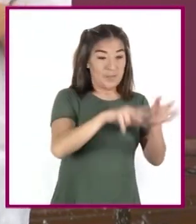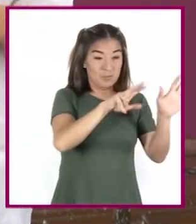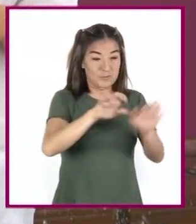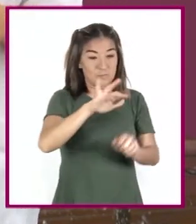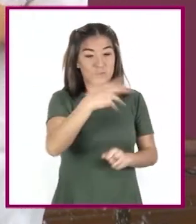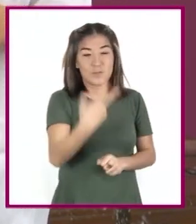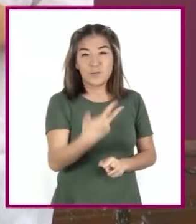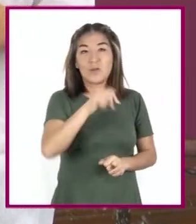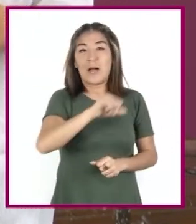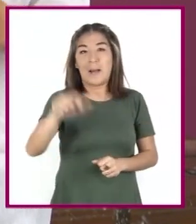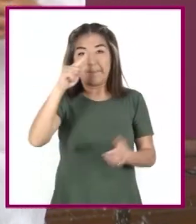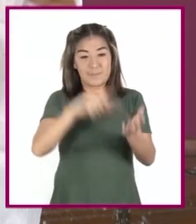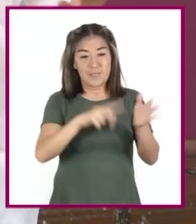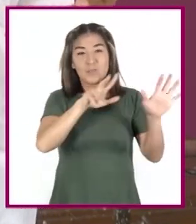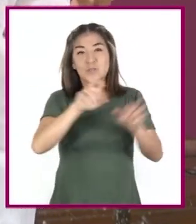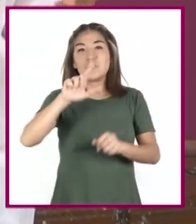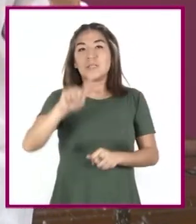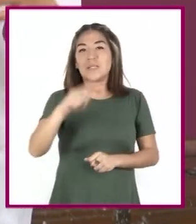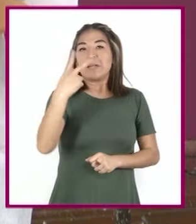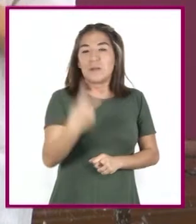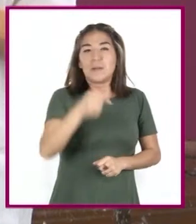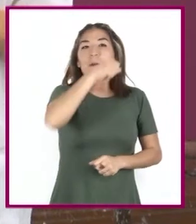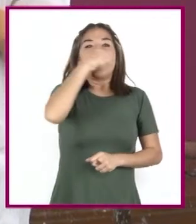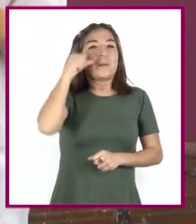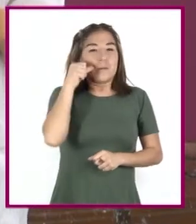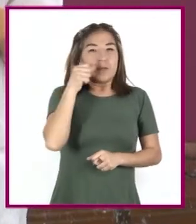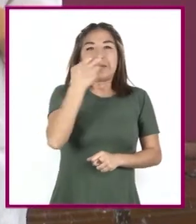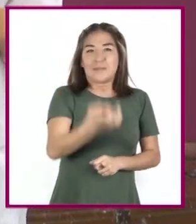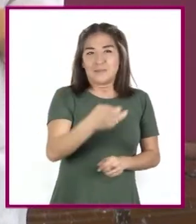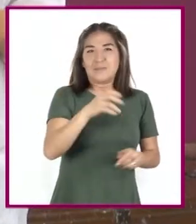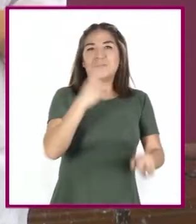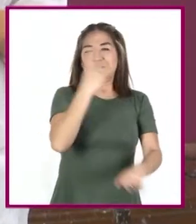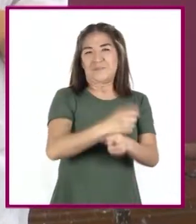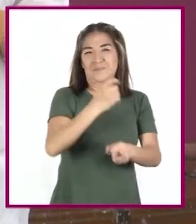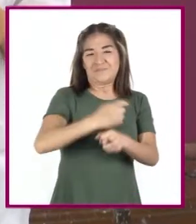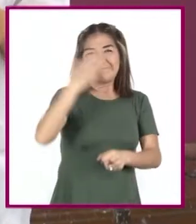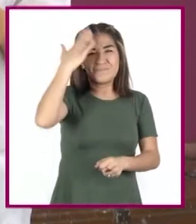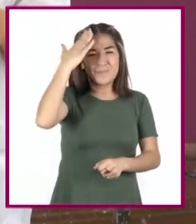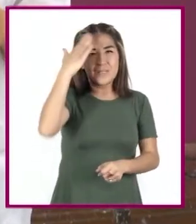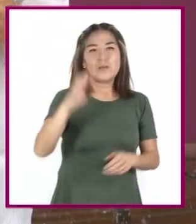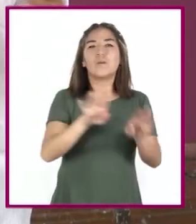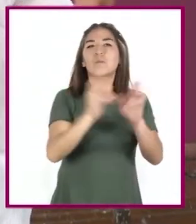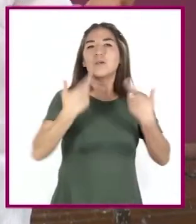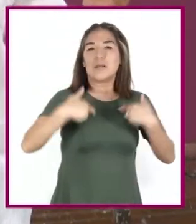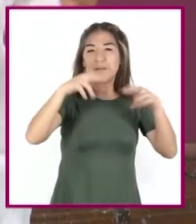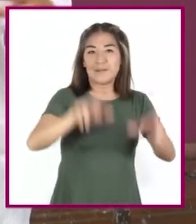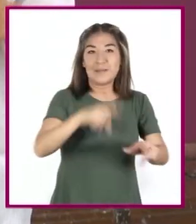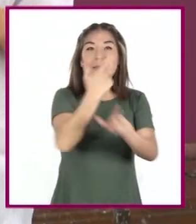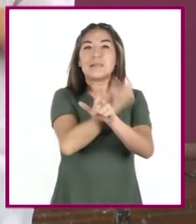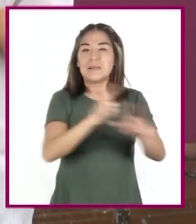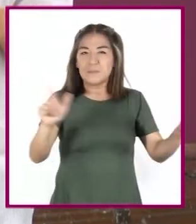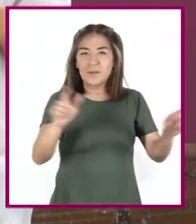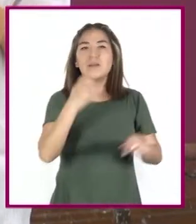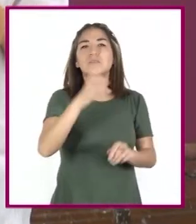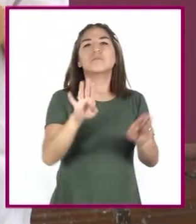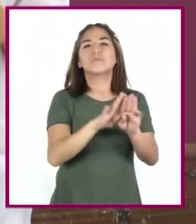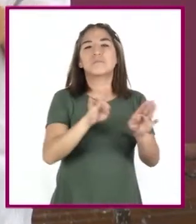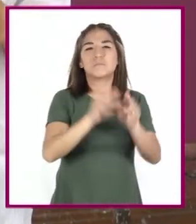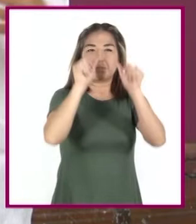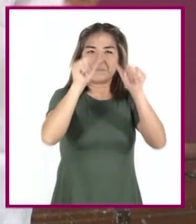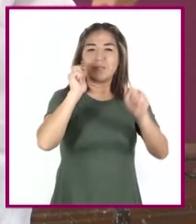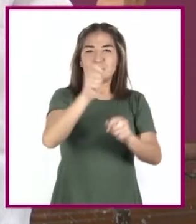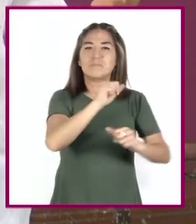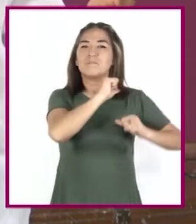a 1872, Benito Juárez, uno de los principales representantes del liberalismo, se hizo cargo de la presidencia en